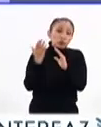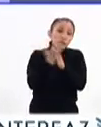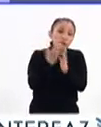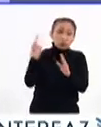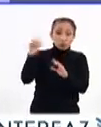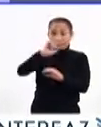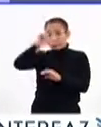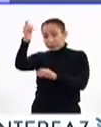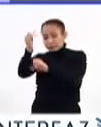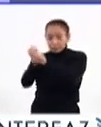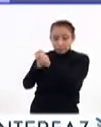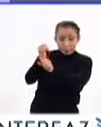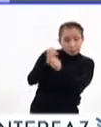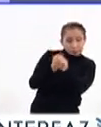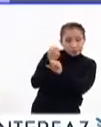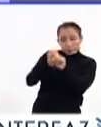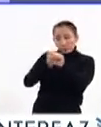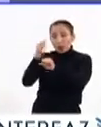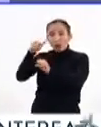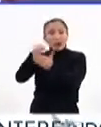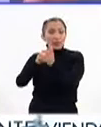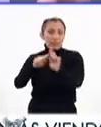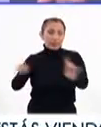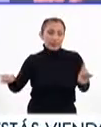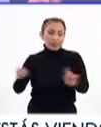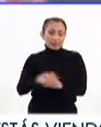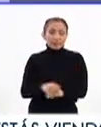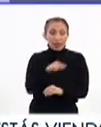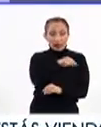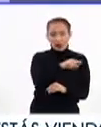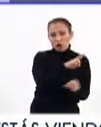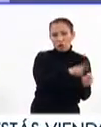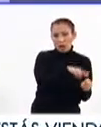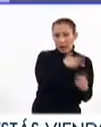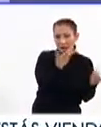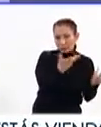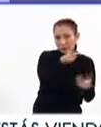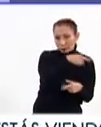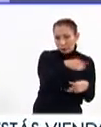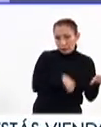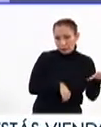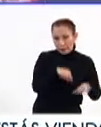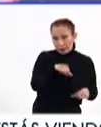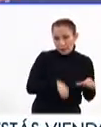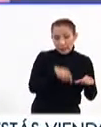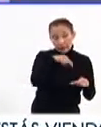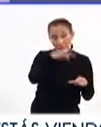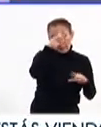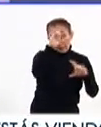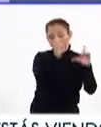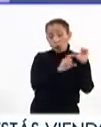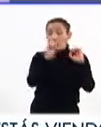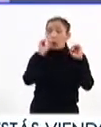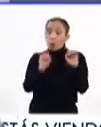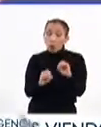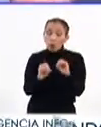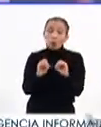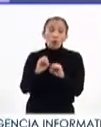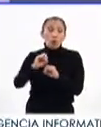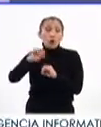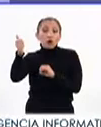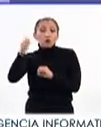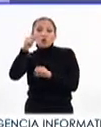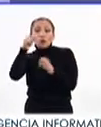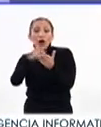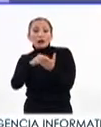su profesión, practicarla en un lugar diferente al que normalmente lo hacen, ya sea dentro de nuestro país o también pues